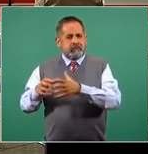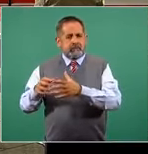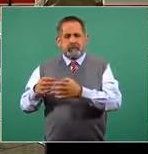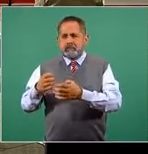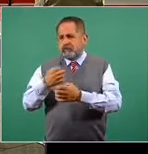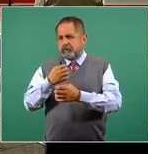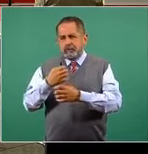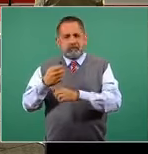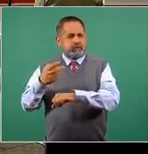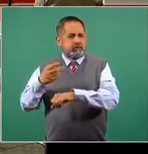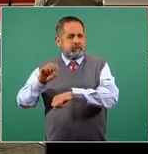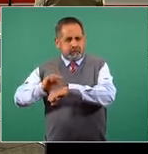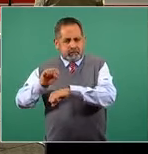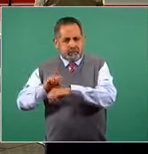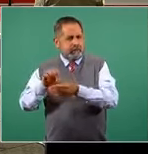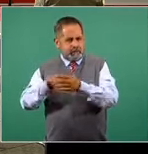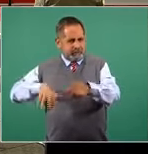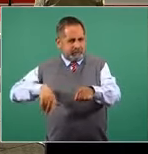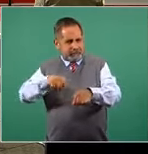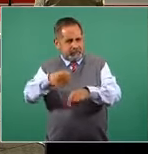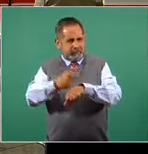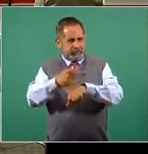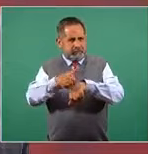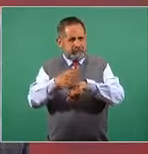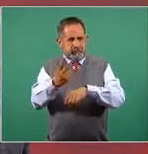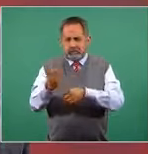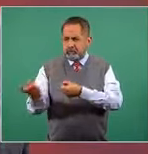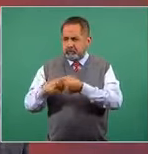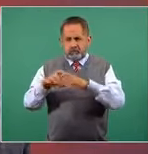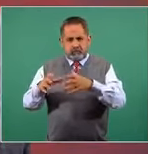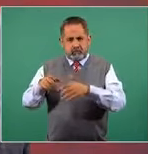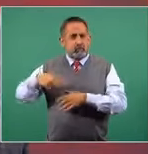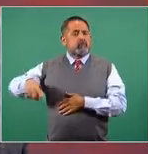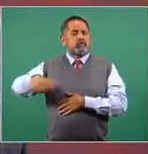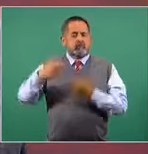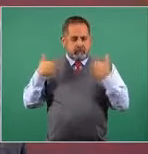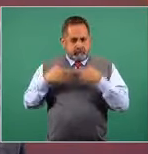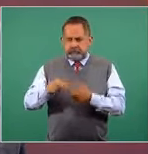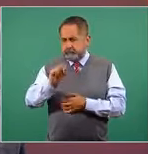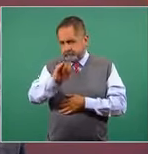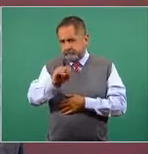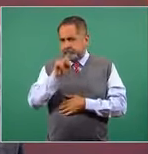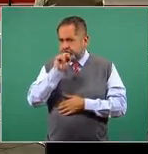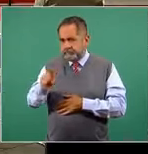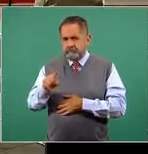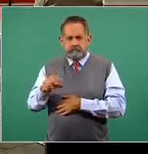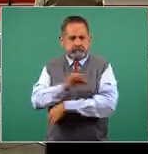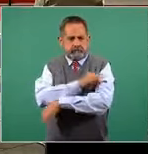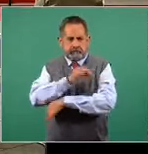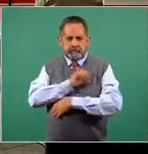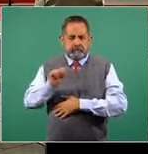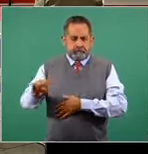educación media superior, como es el caso de la preparatoria número 2, también su personal va a ser vacunado.